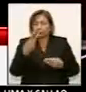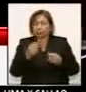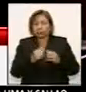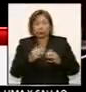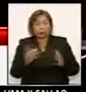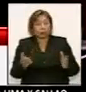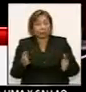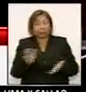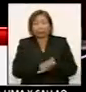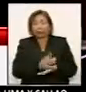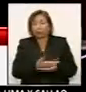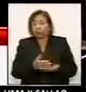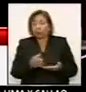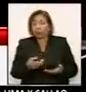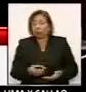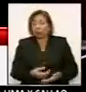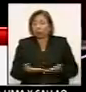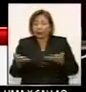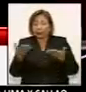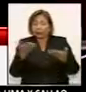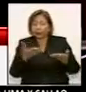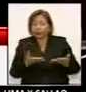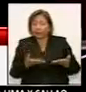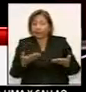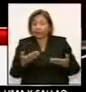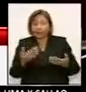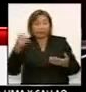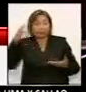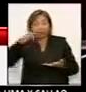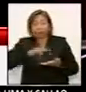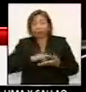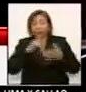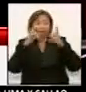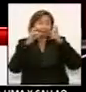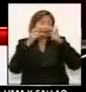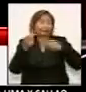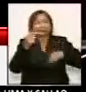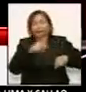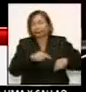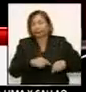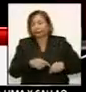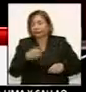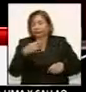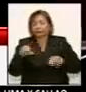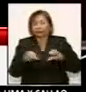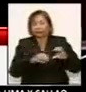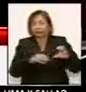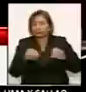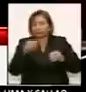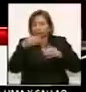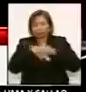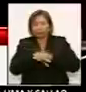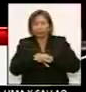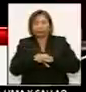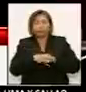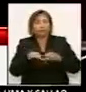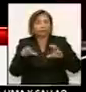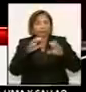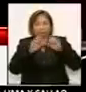2 días, pero no el resto, y la presión los hizo traer, porque no es solamente bajar el avión y tomarse la foto y regresar, sino actuar, meterse,